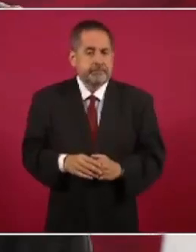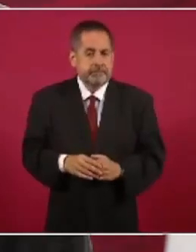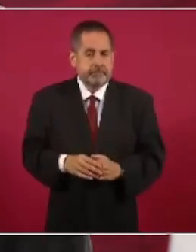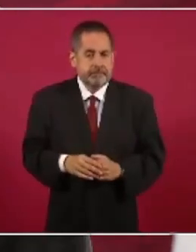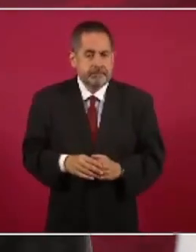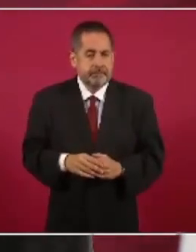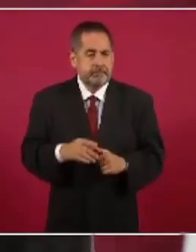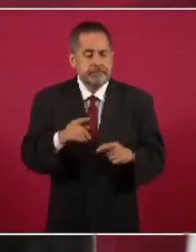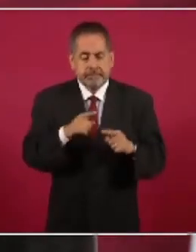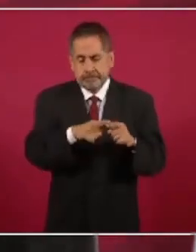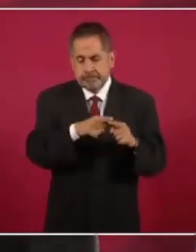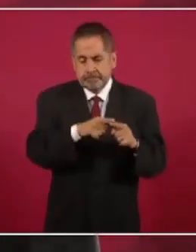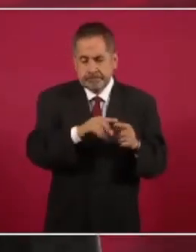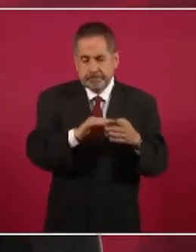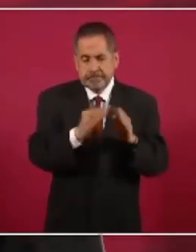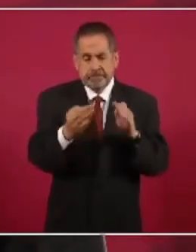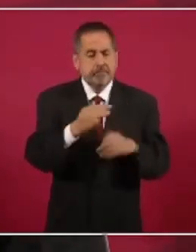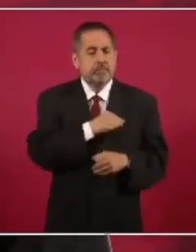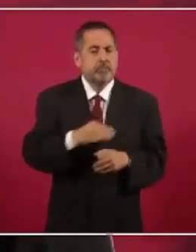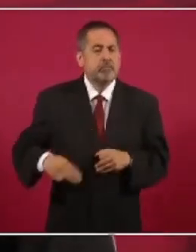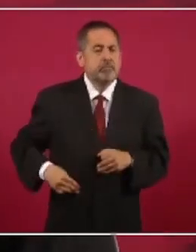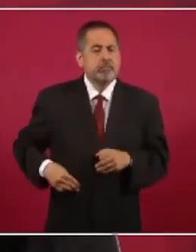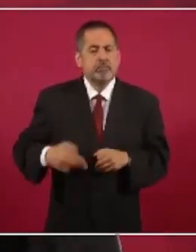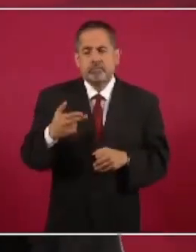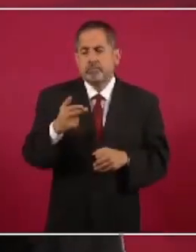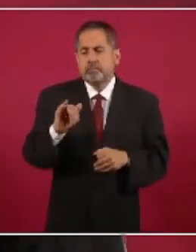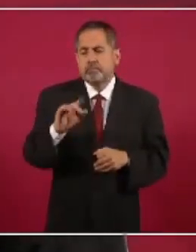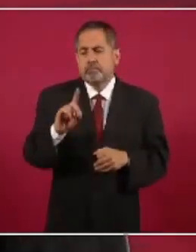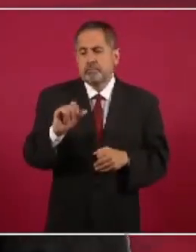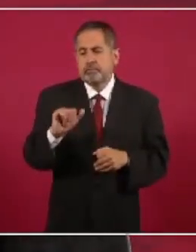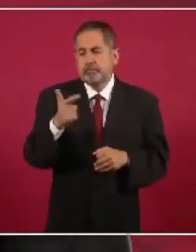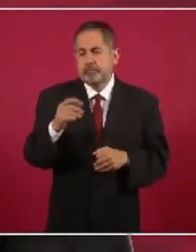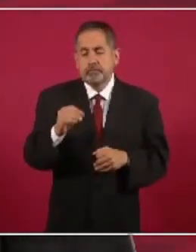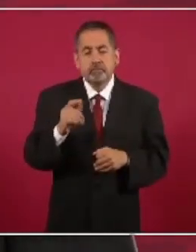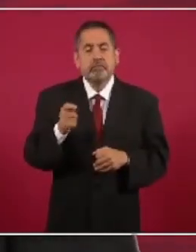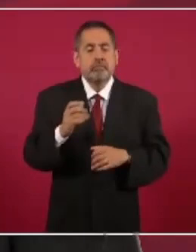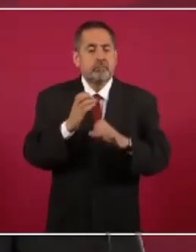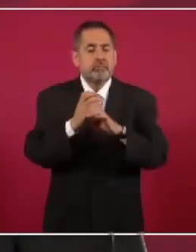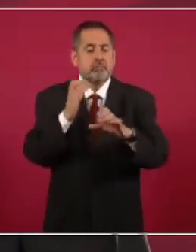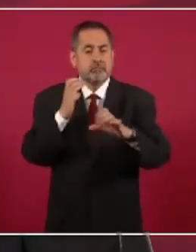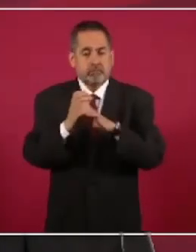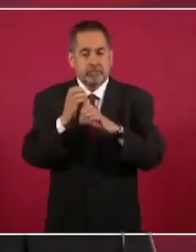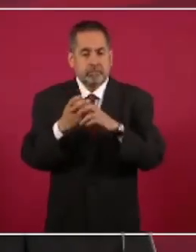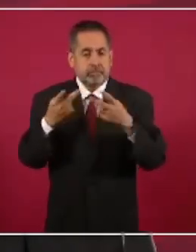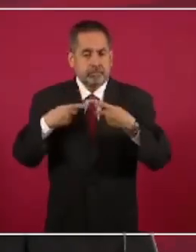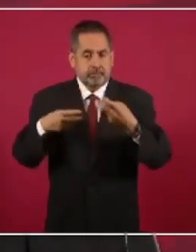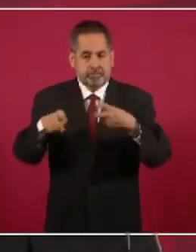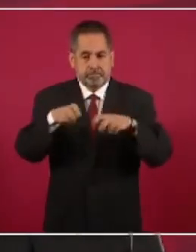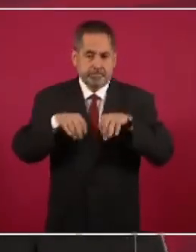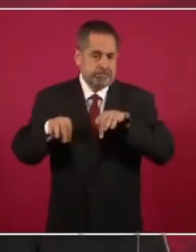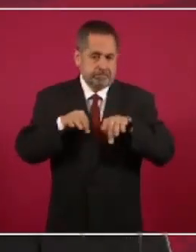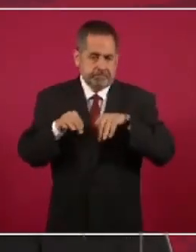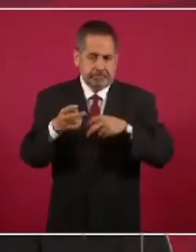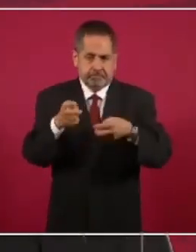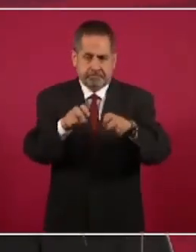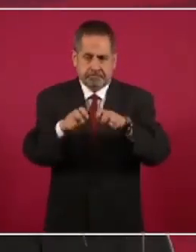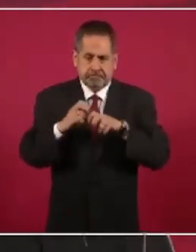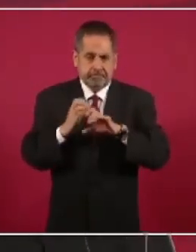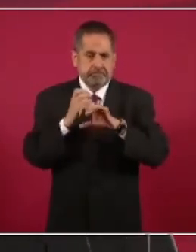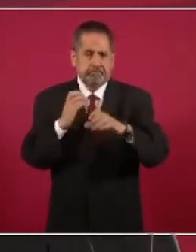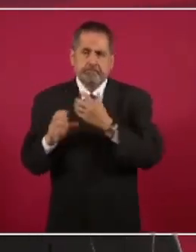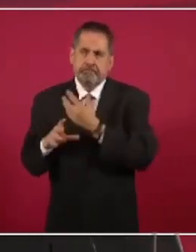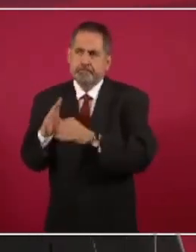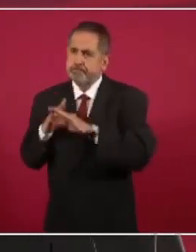por el municipio de Hidalgo, un camión de pasajeros, trabajadores, todos